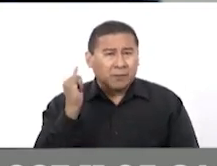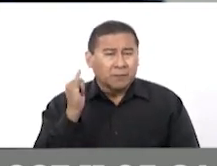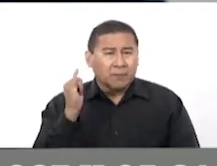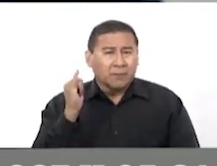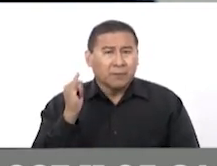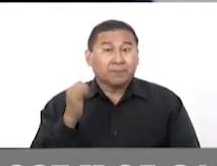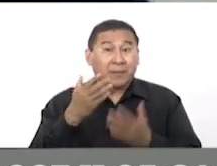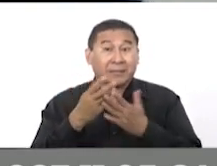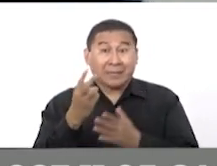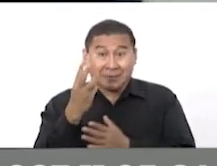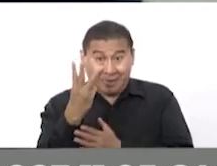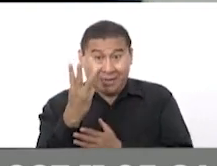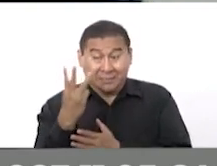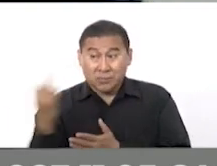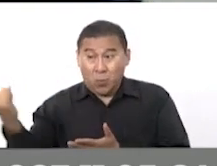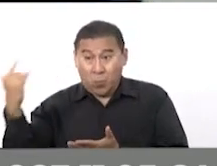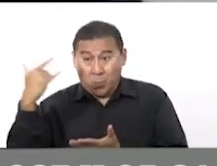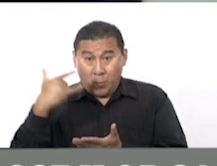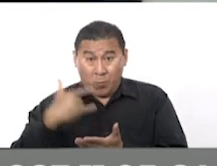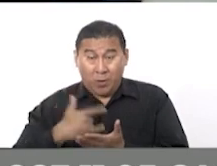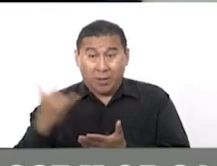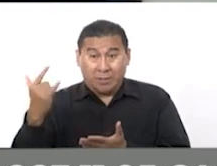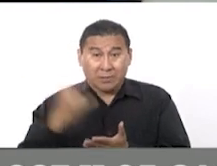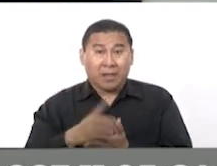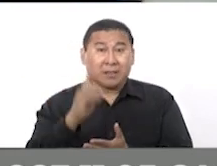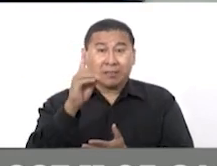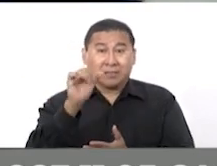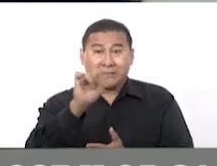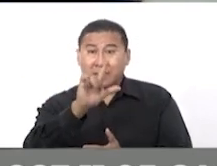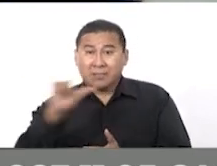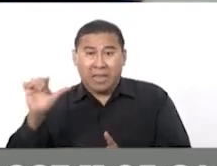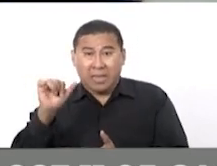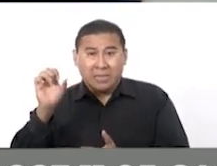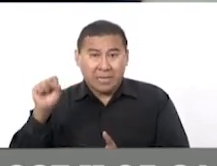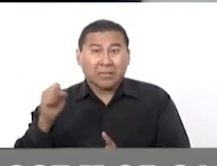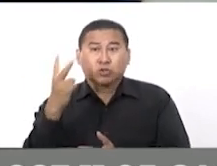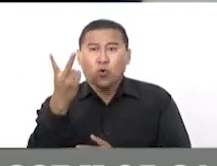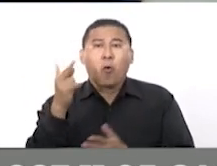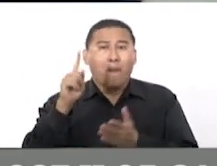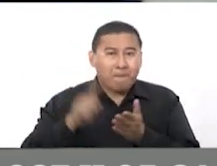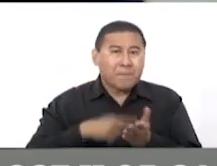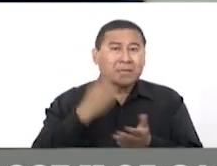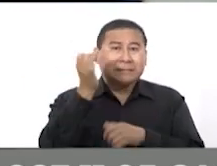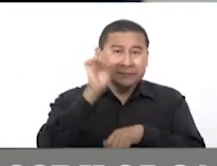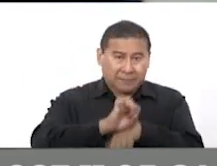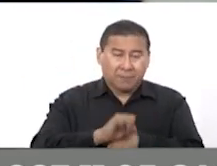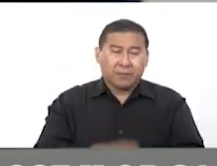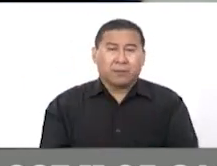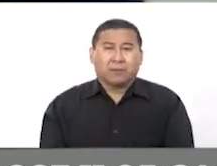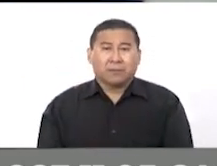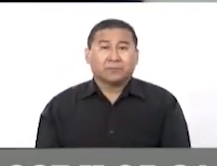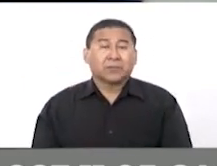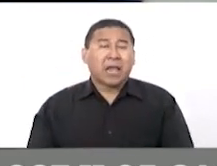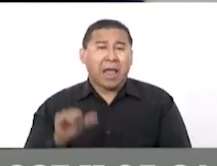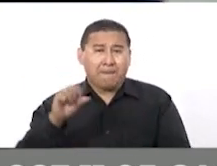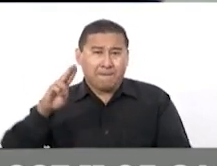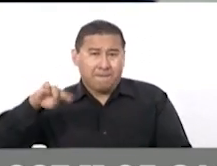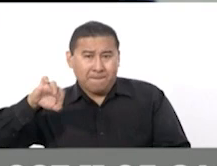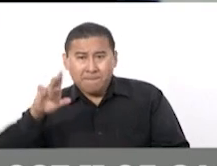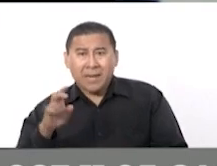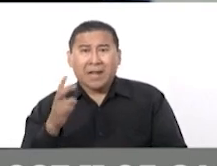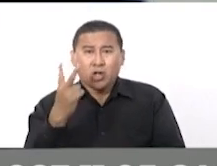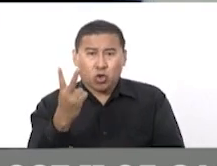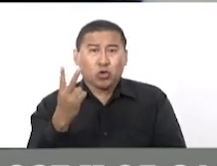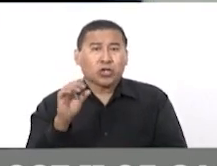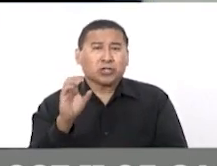En junio, se abren tres rutas. Sun Country desde Dallas, dos veces por semana. Southwest y American Airlines, las dos